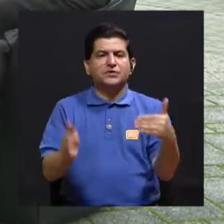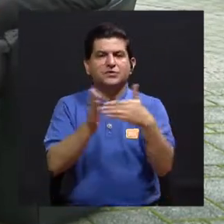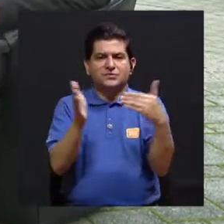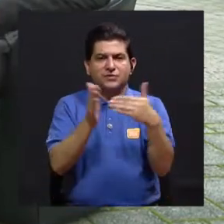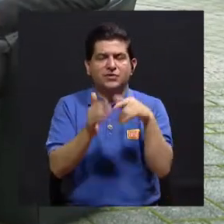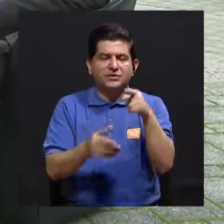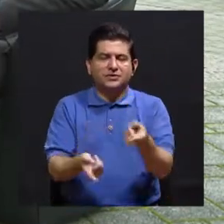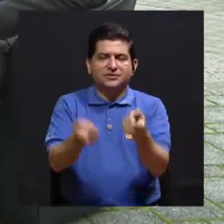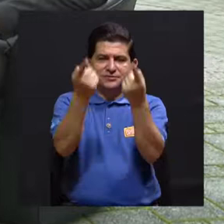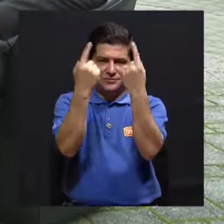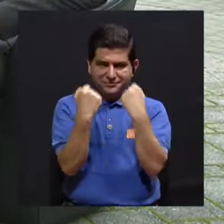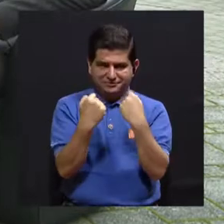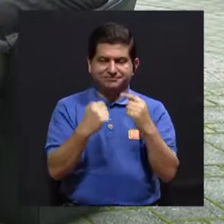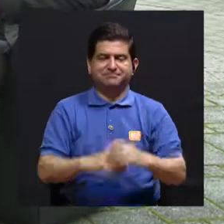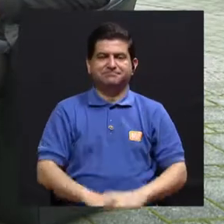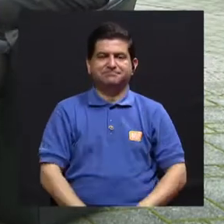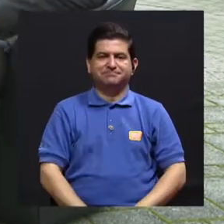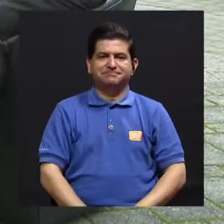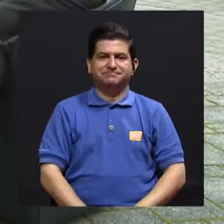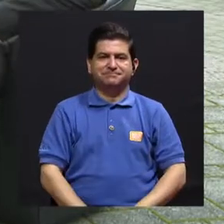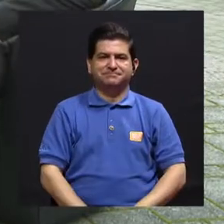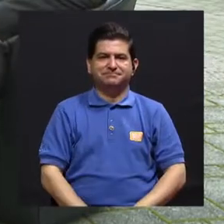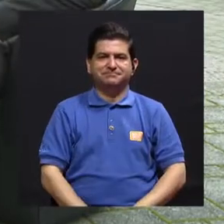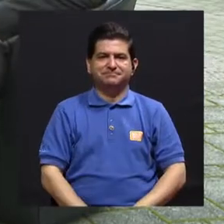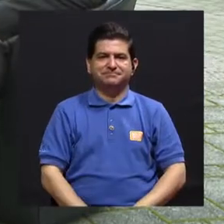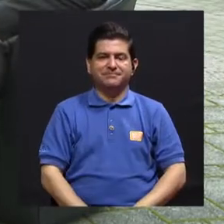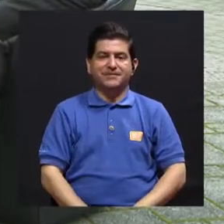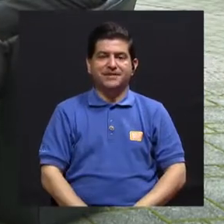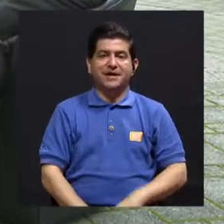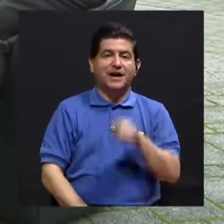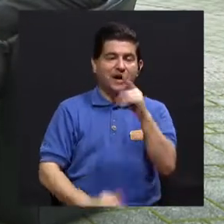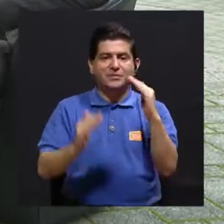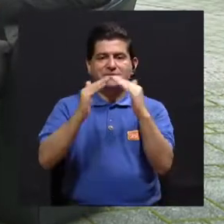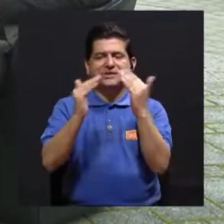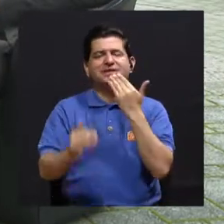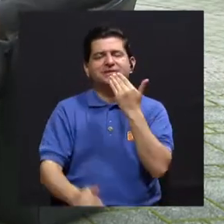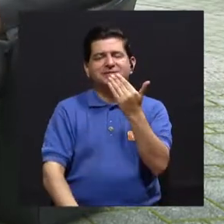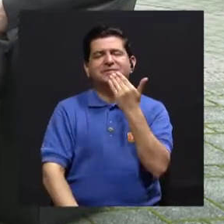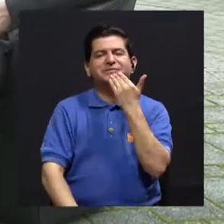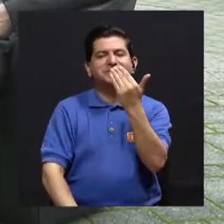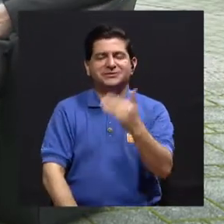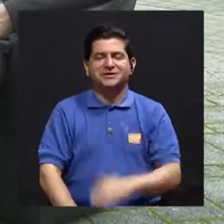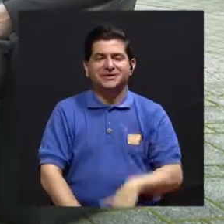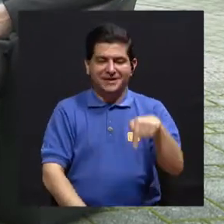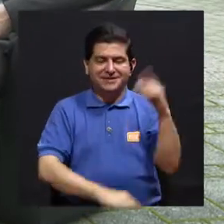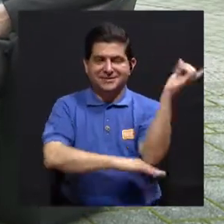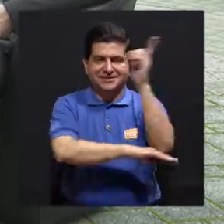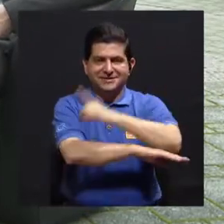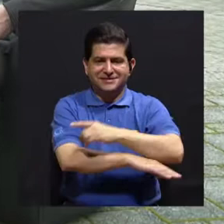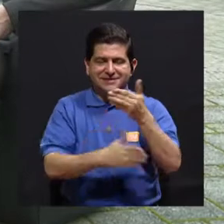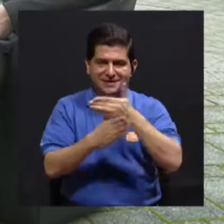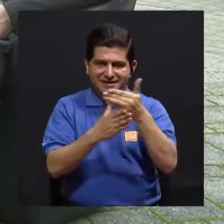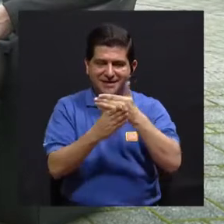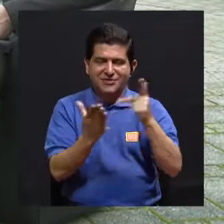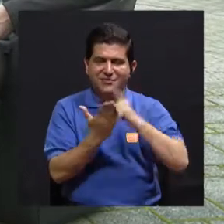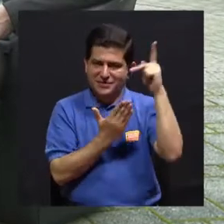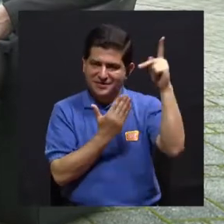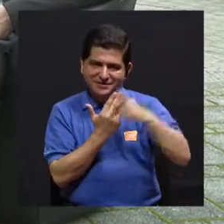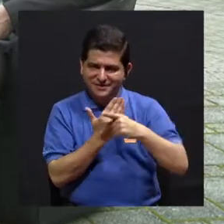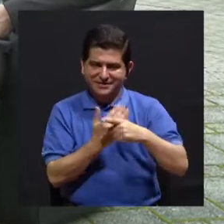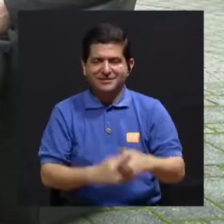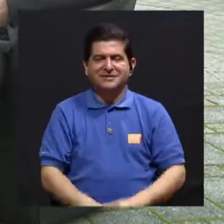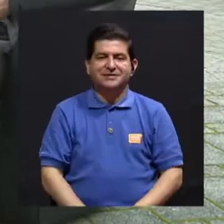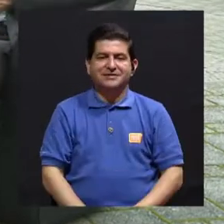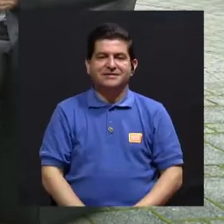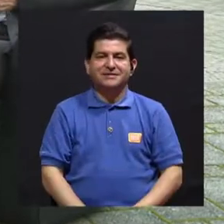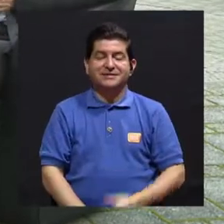contar nuevamente con su presencia. Uh-huh. En sus hogares, pues agradecerles el día de hoy por haber compartido con